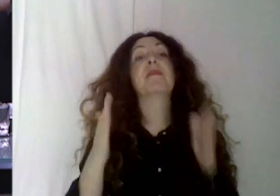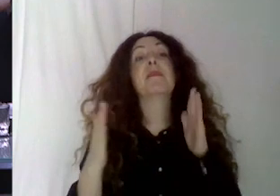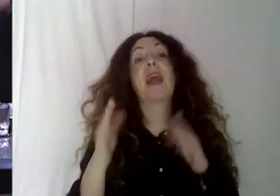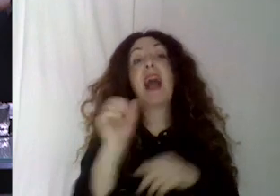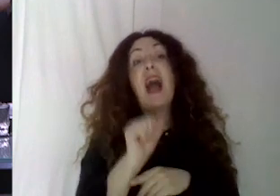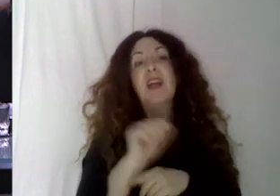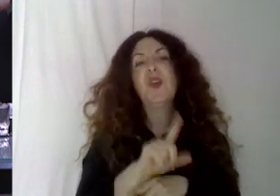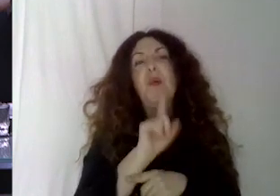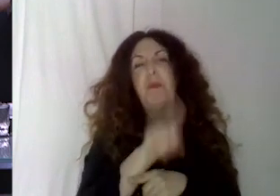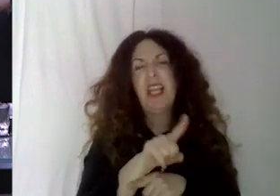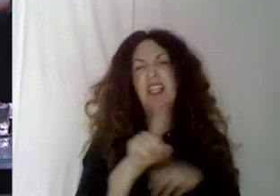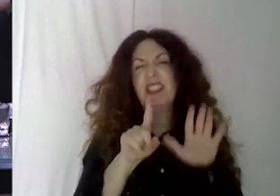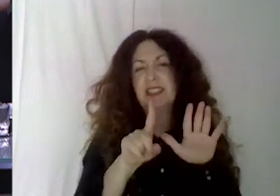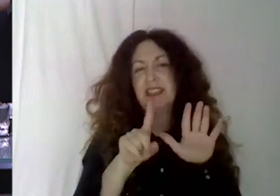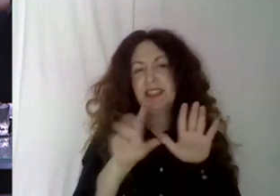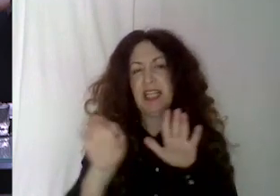controversia